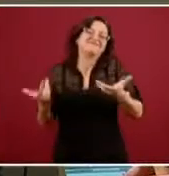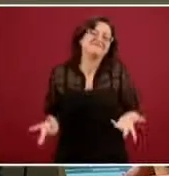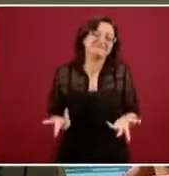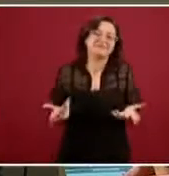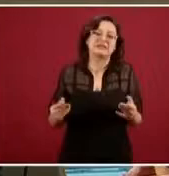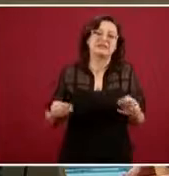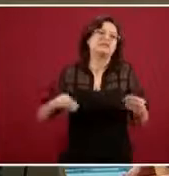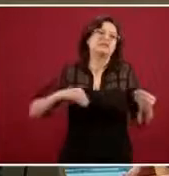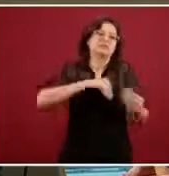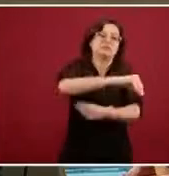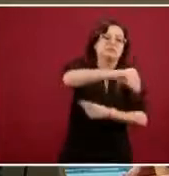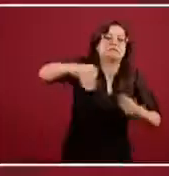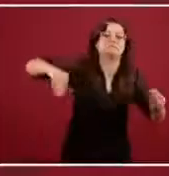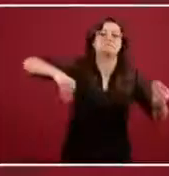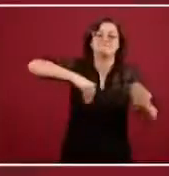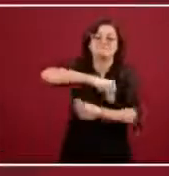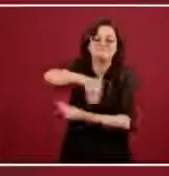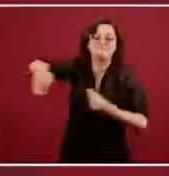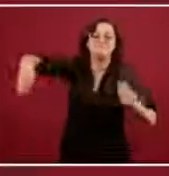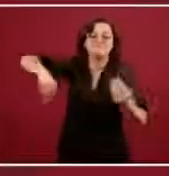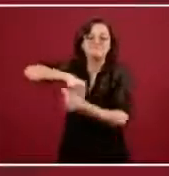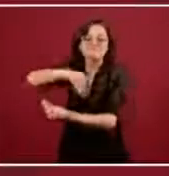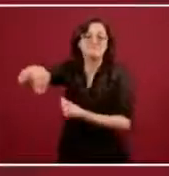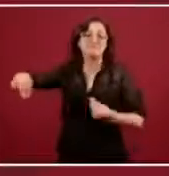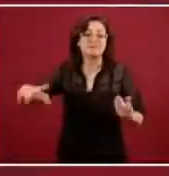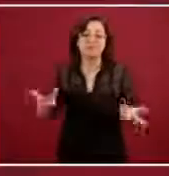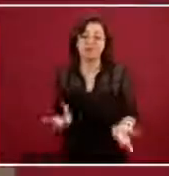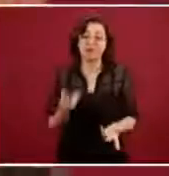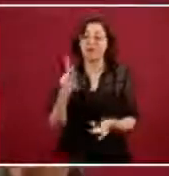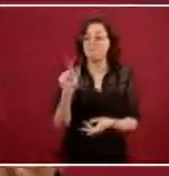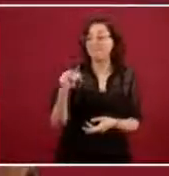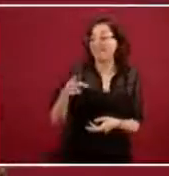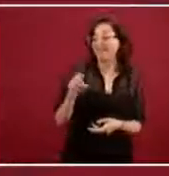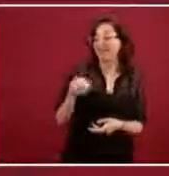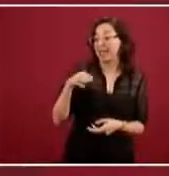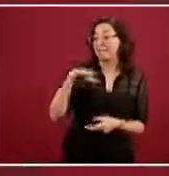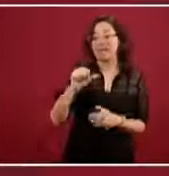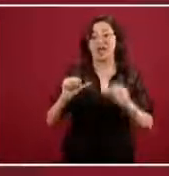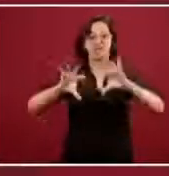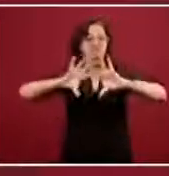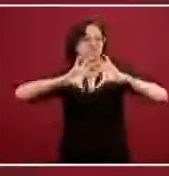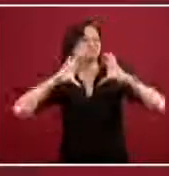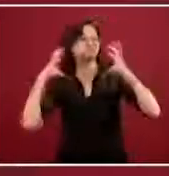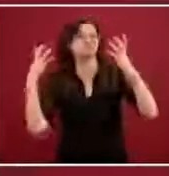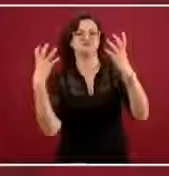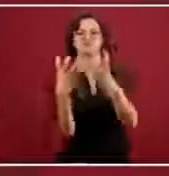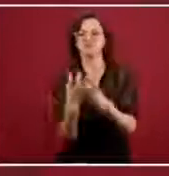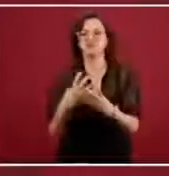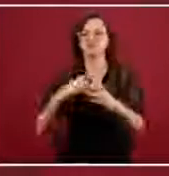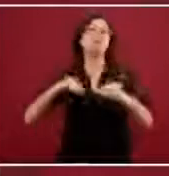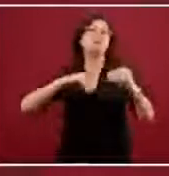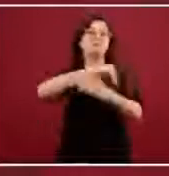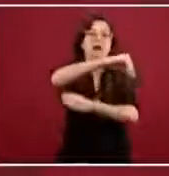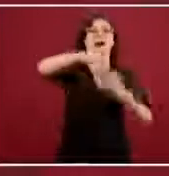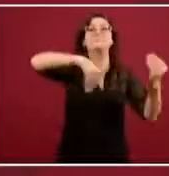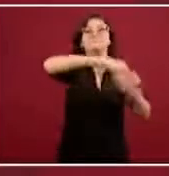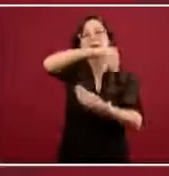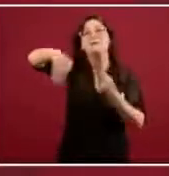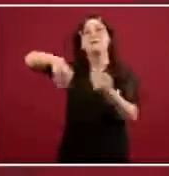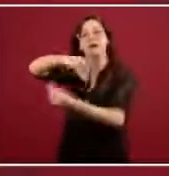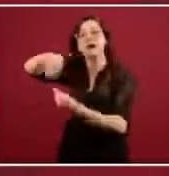entero existe ese fenómeno, por eso se llama pandemia, porque está en todo el mundo, también va a haber una